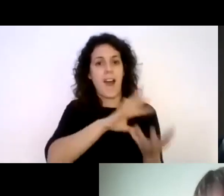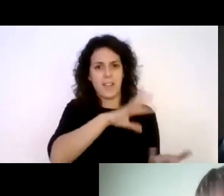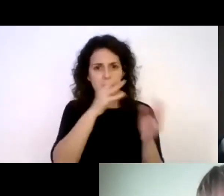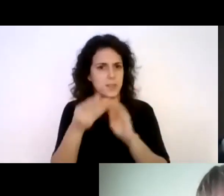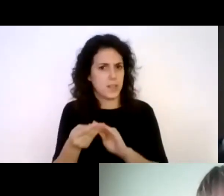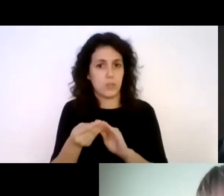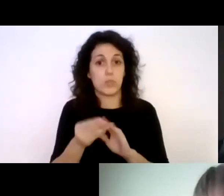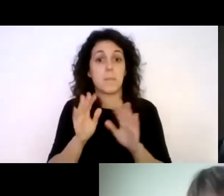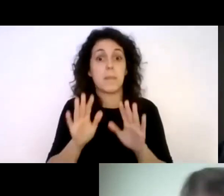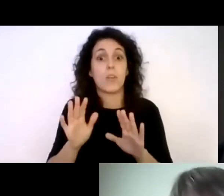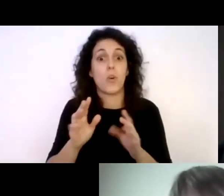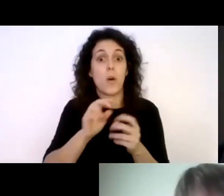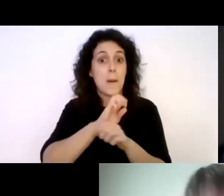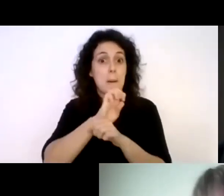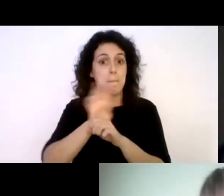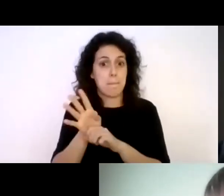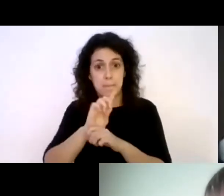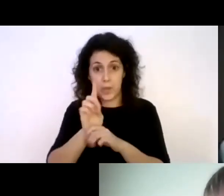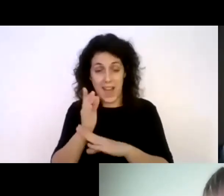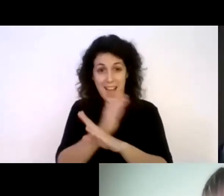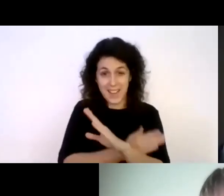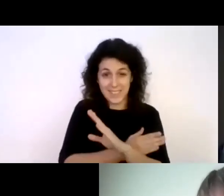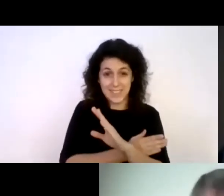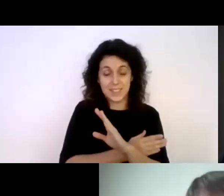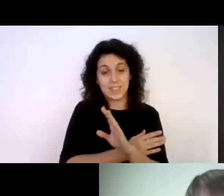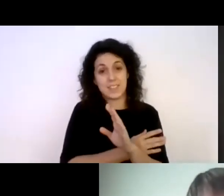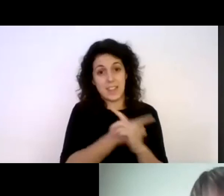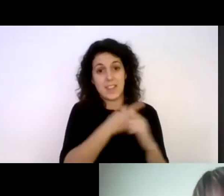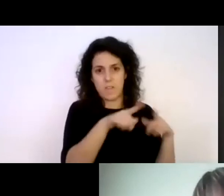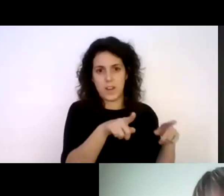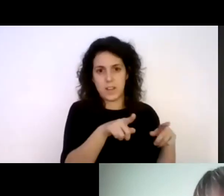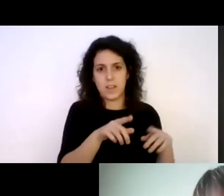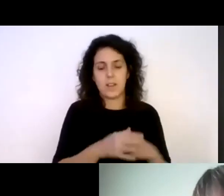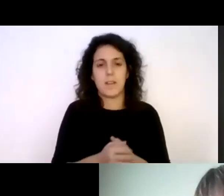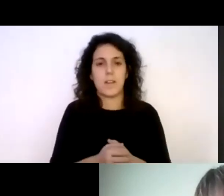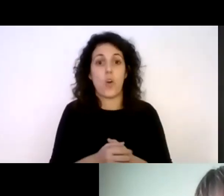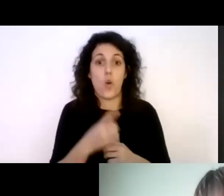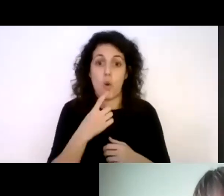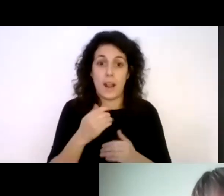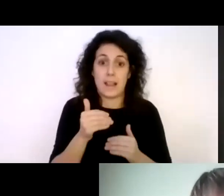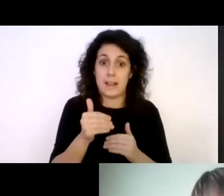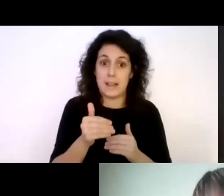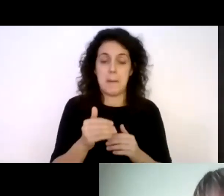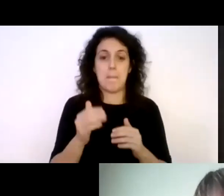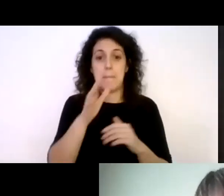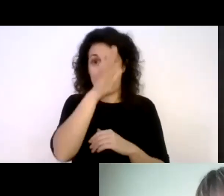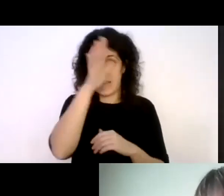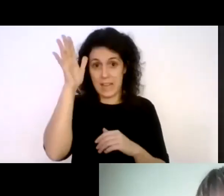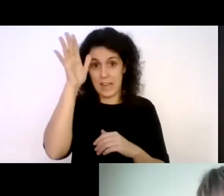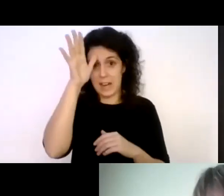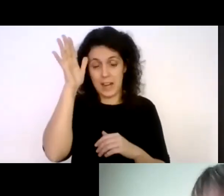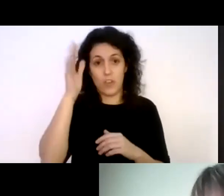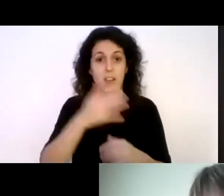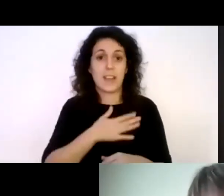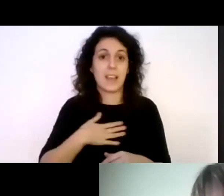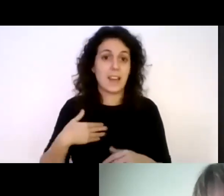de pandemia, y esperemos que pronto, tenemos una estacionalidad muy marcada en verano que queremos eliminar ya